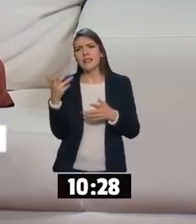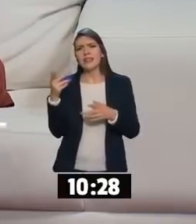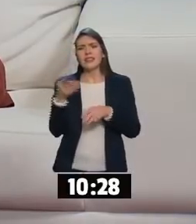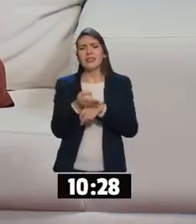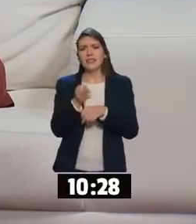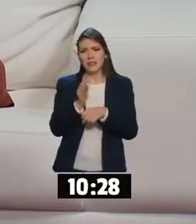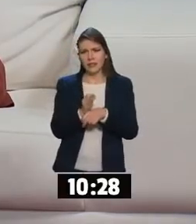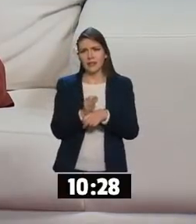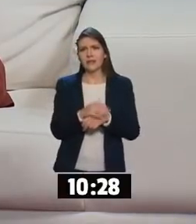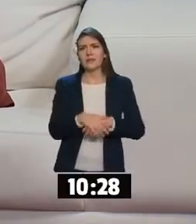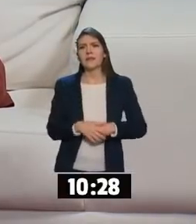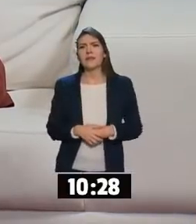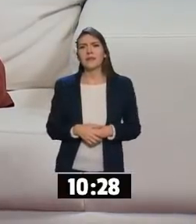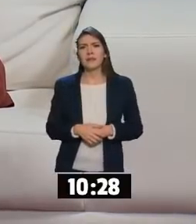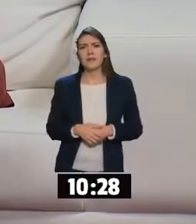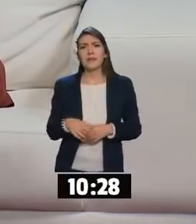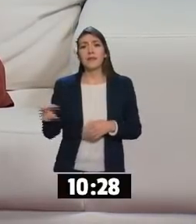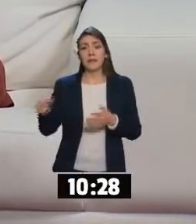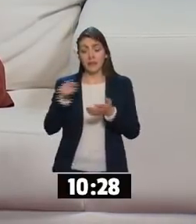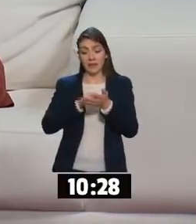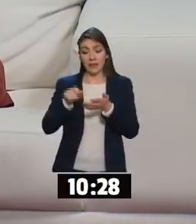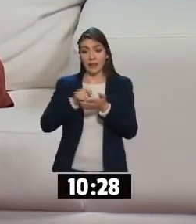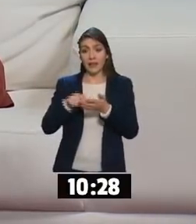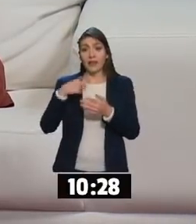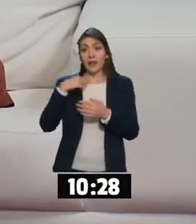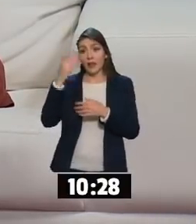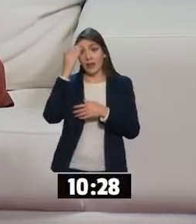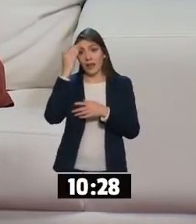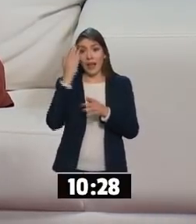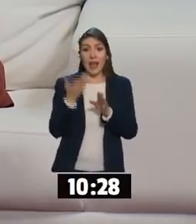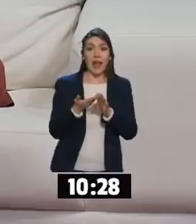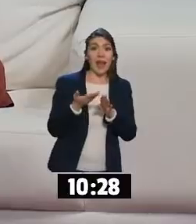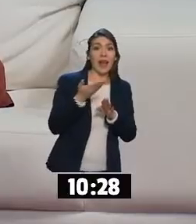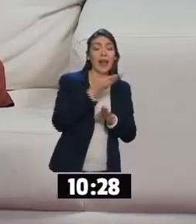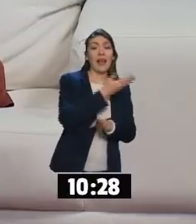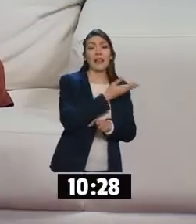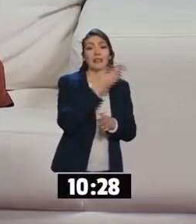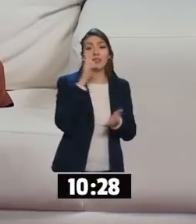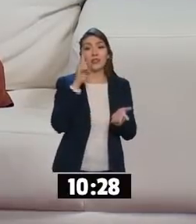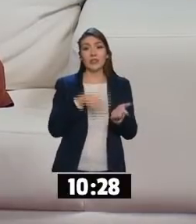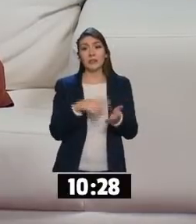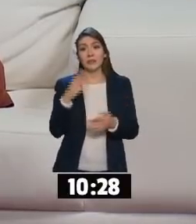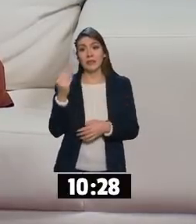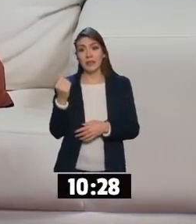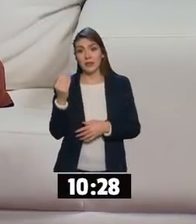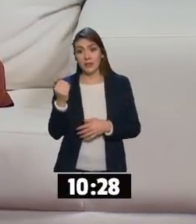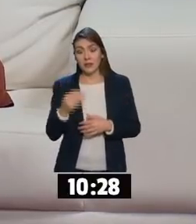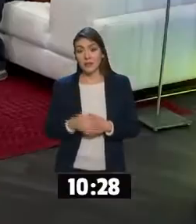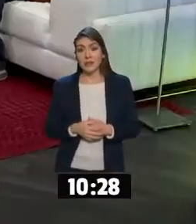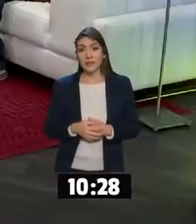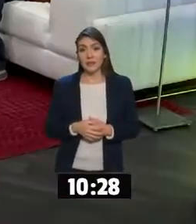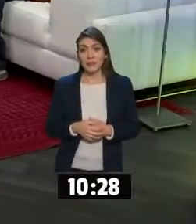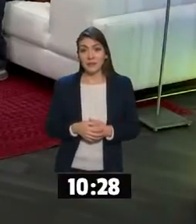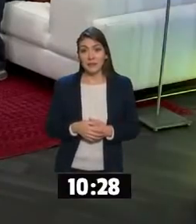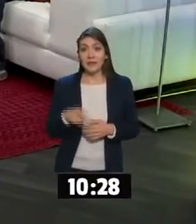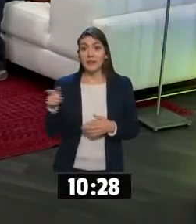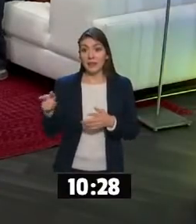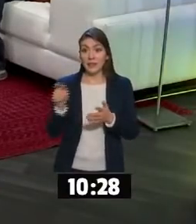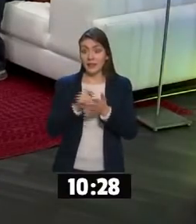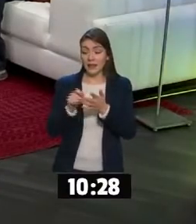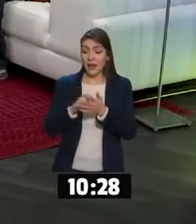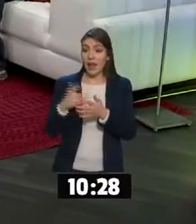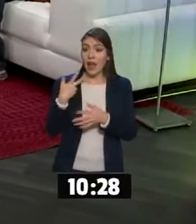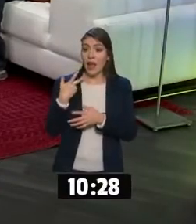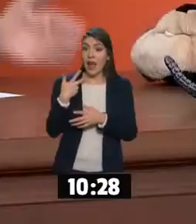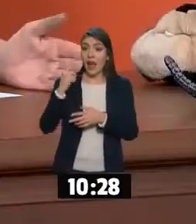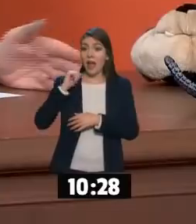porque el guión lo conozco desde el 2009. Ni más sentido pésame. Ni más sentido pésame. Perdón, pero desde ese entonces existía el guión. Sí.